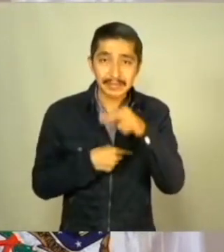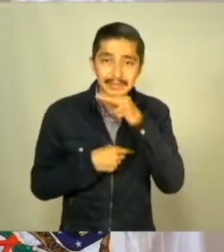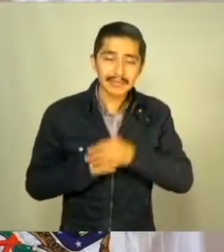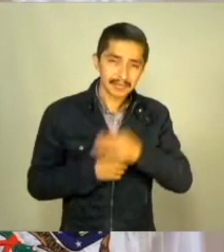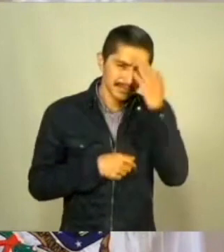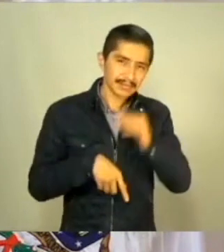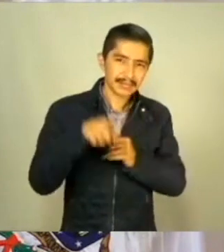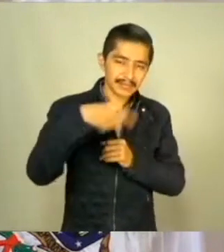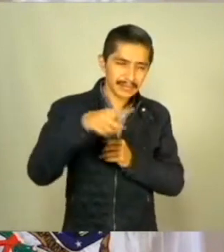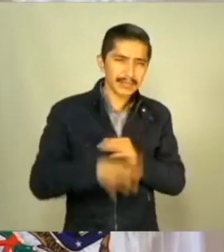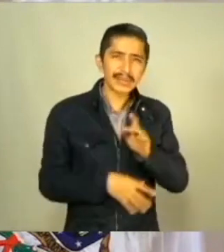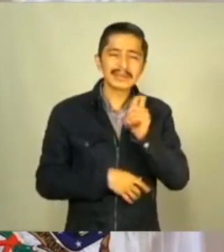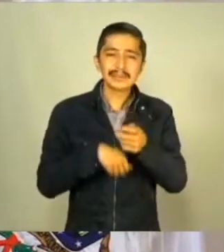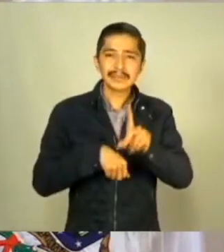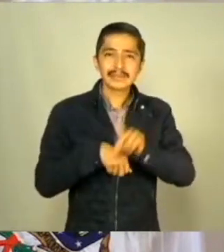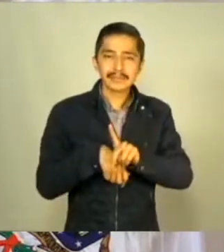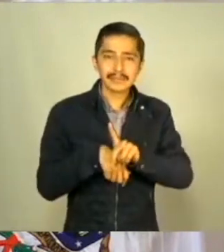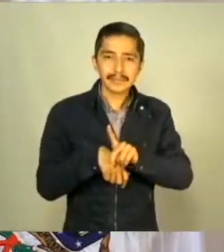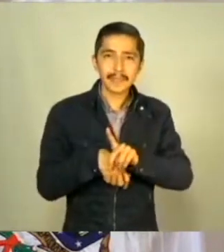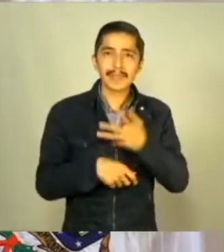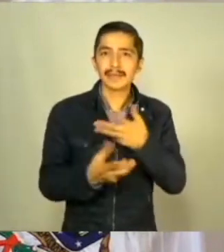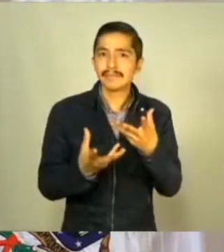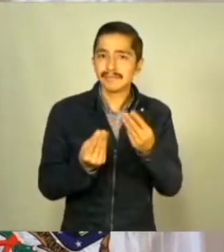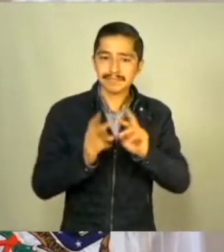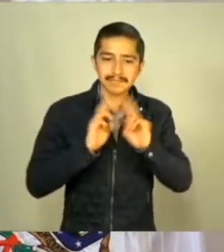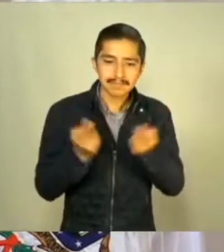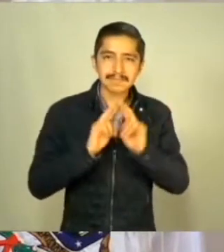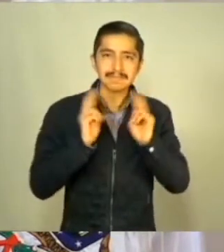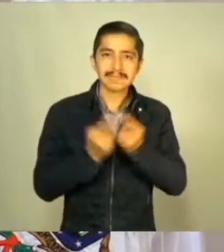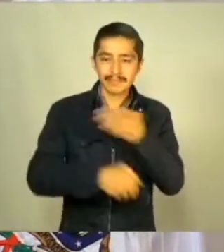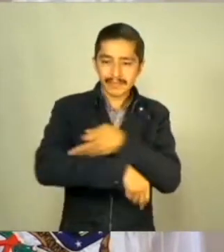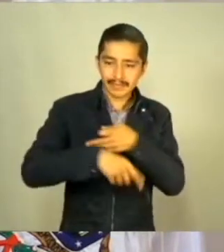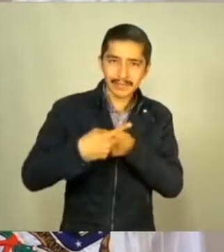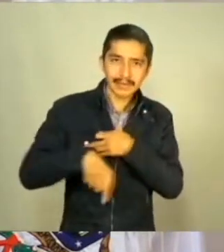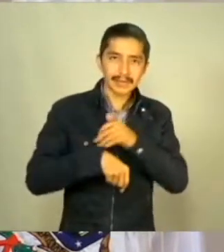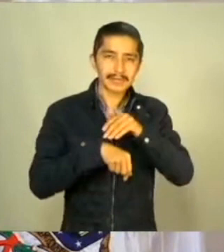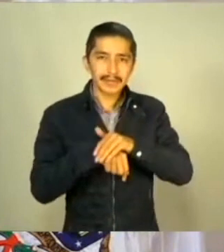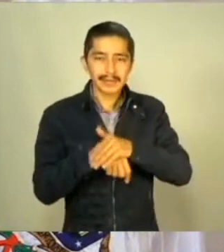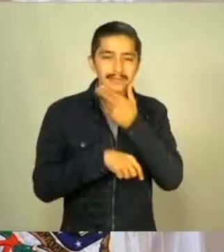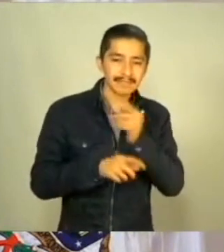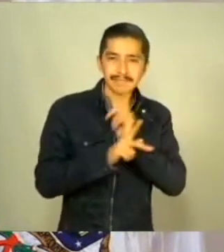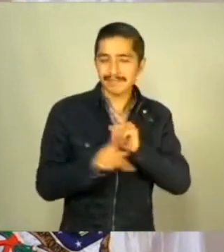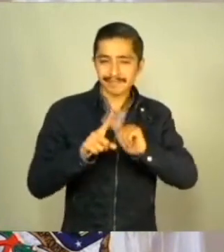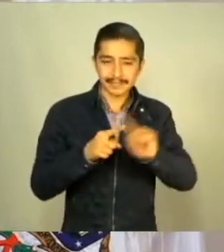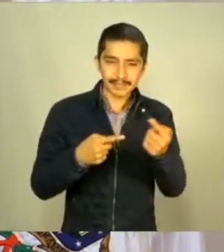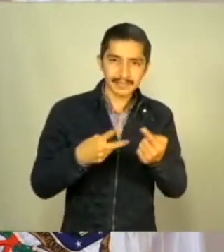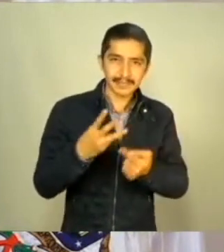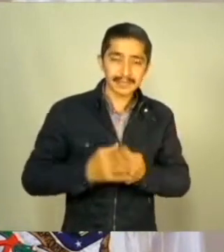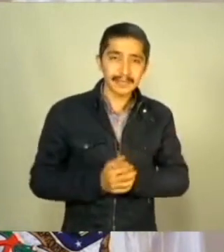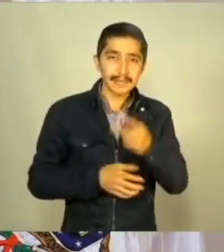días en que se generan muchas reuniones de carácter familiar de amigos etcétera etcétera pero